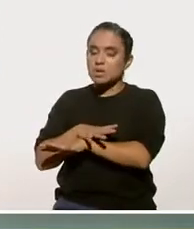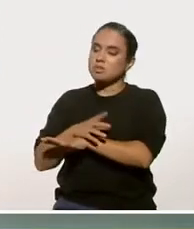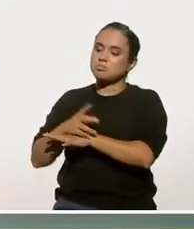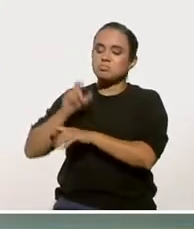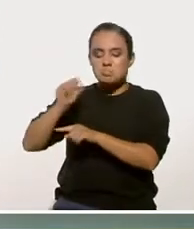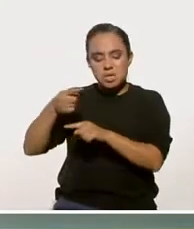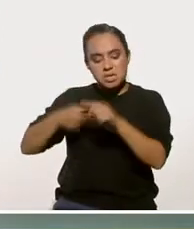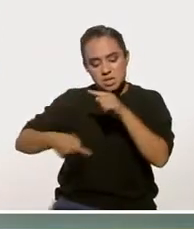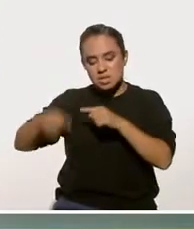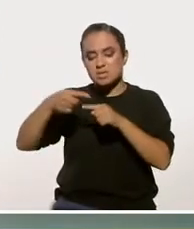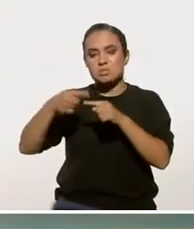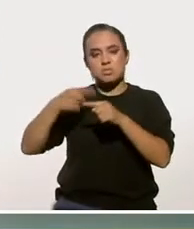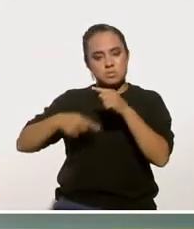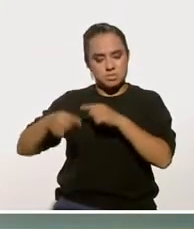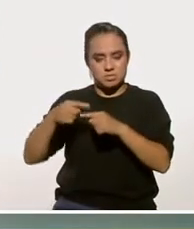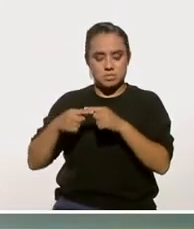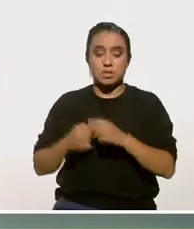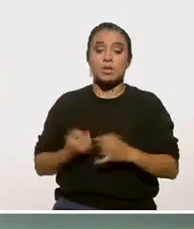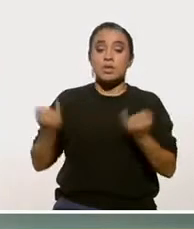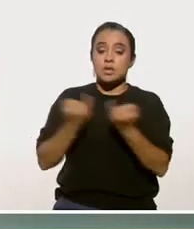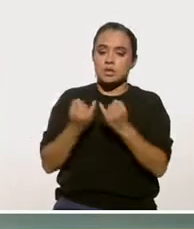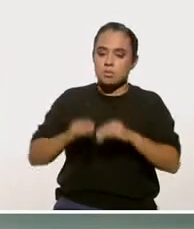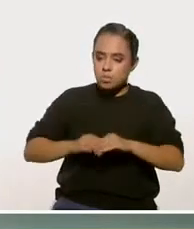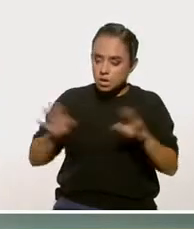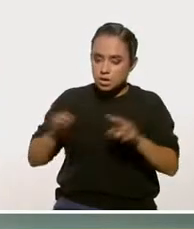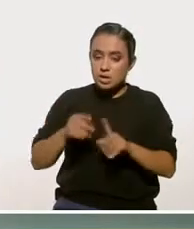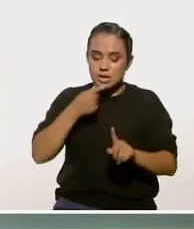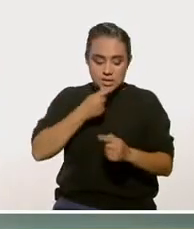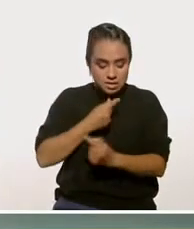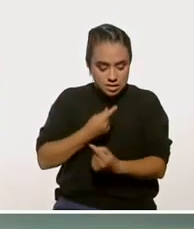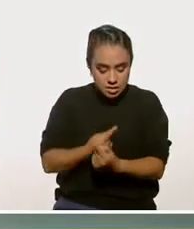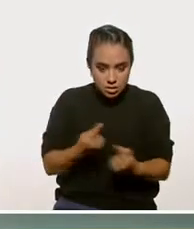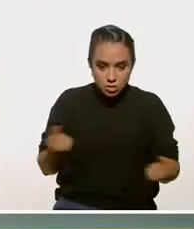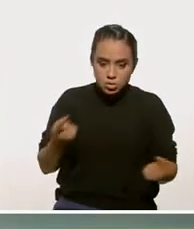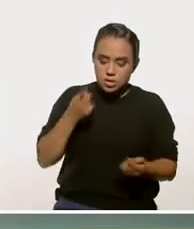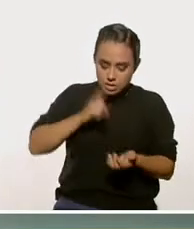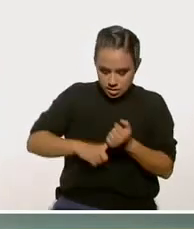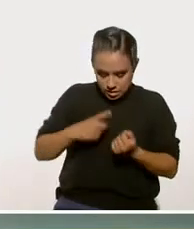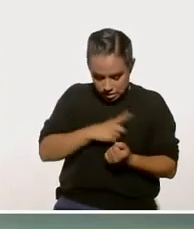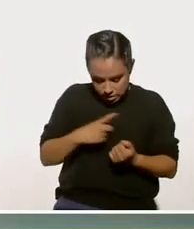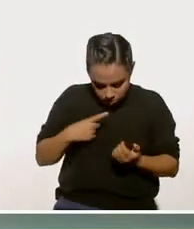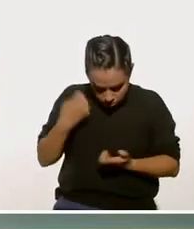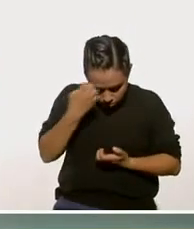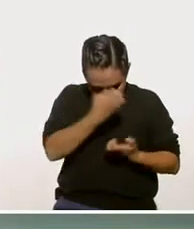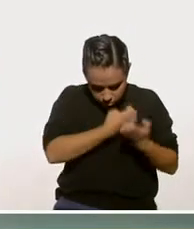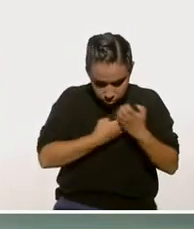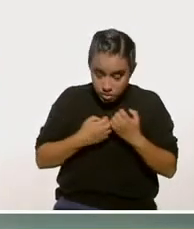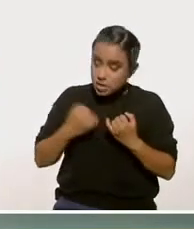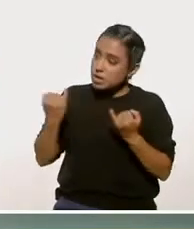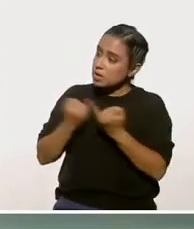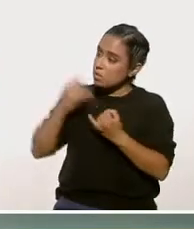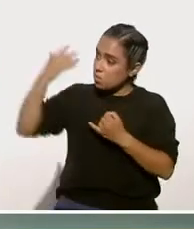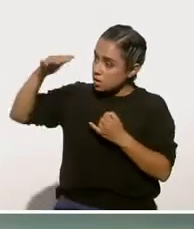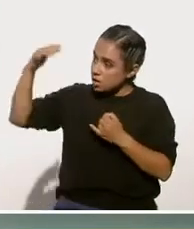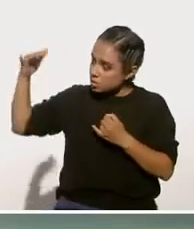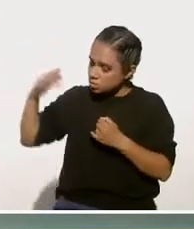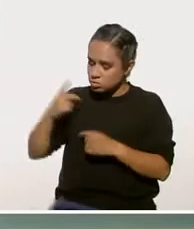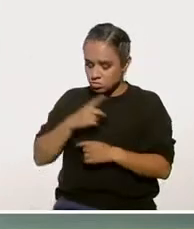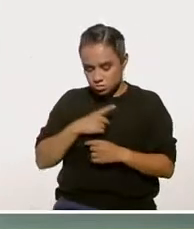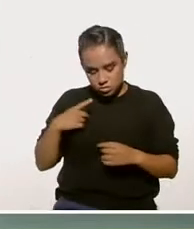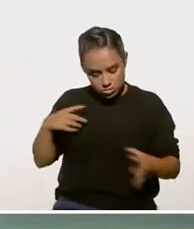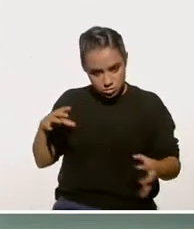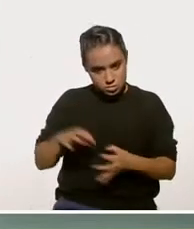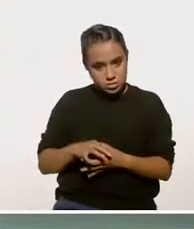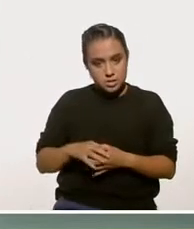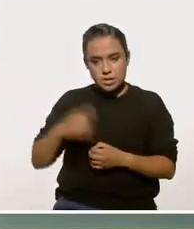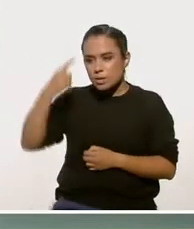Y nos dice, promovamos el restaurar a los niños y niñas interiorizadas en cada uno de los adultos cuidadores. Sería una forma